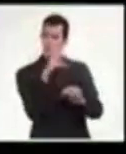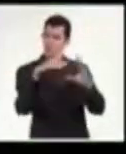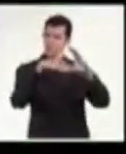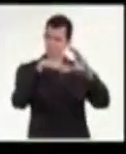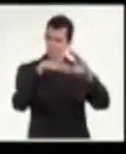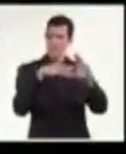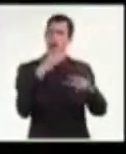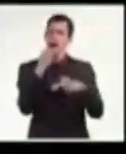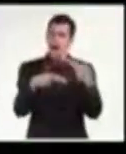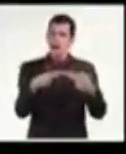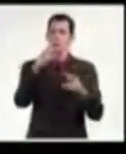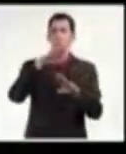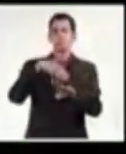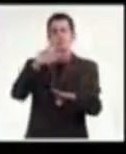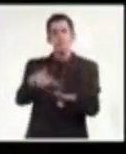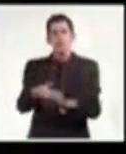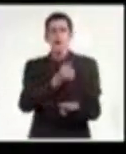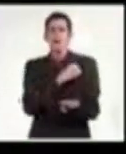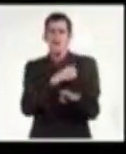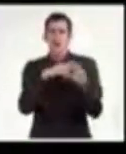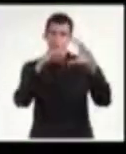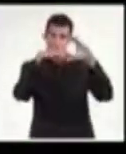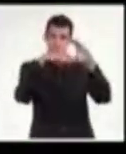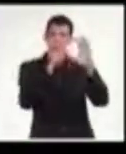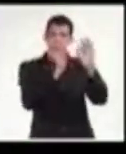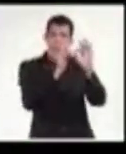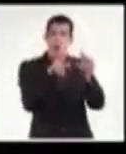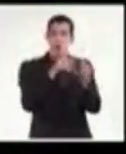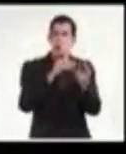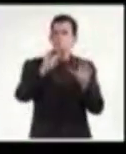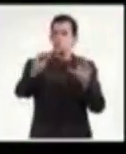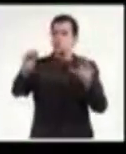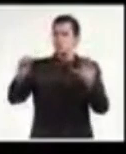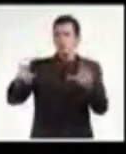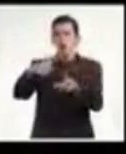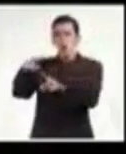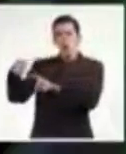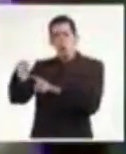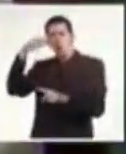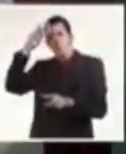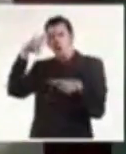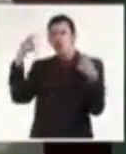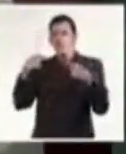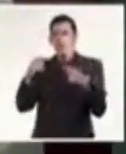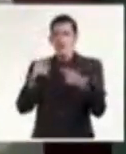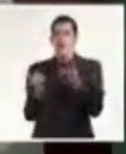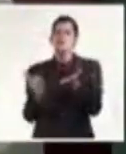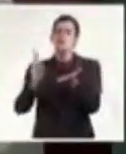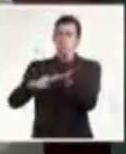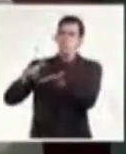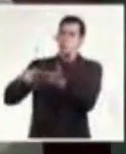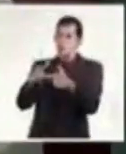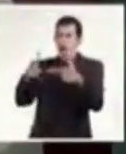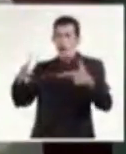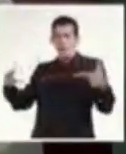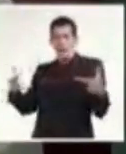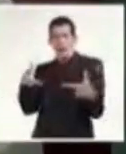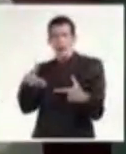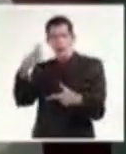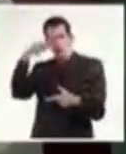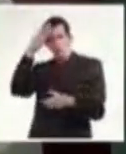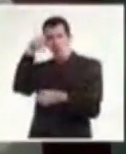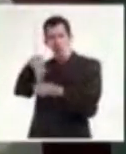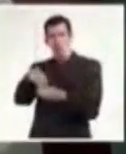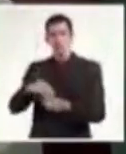más tarde pidió ramificar en diversos lugares de la geografía nacional. Estoy viendo las directas de